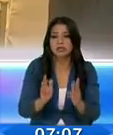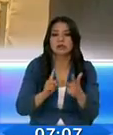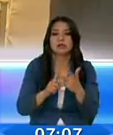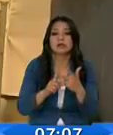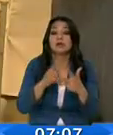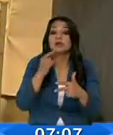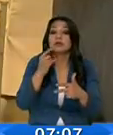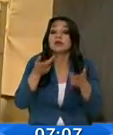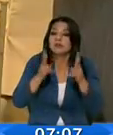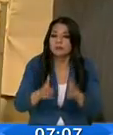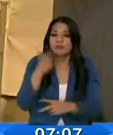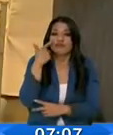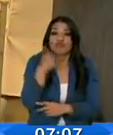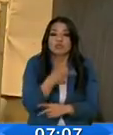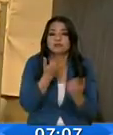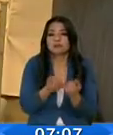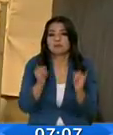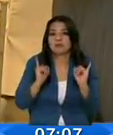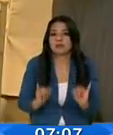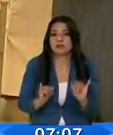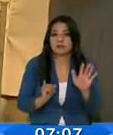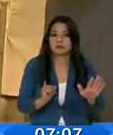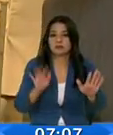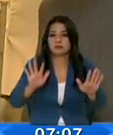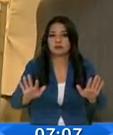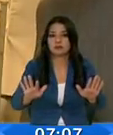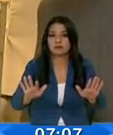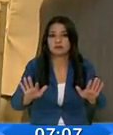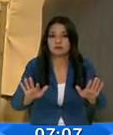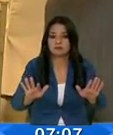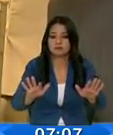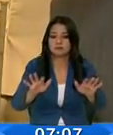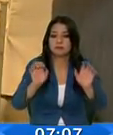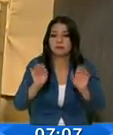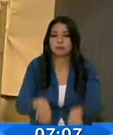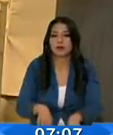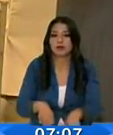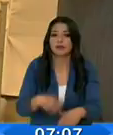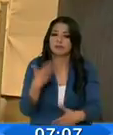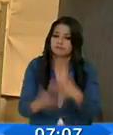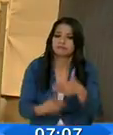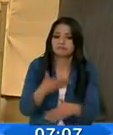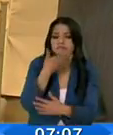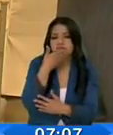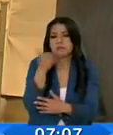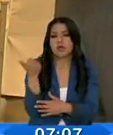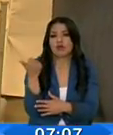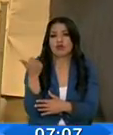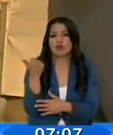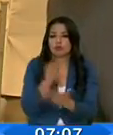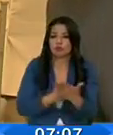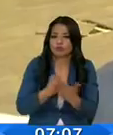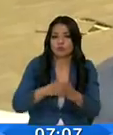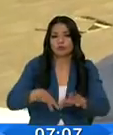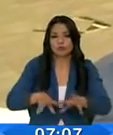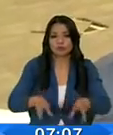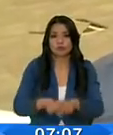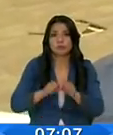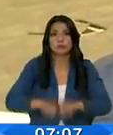y finalmente darle autonomía a la Fiscalía General del Estado para que pueda mejorar y optimizar su lucha contra la